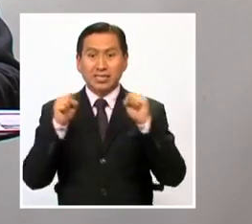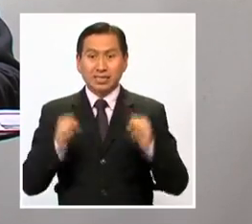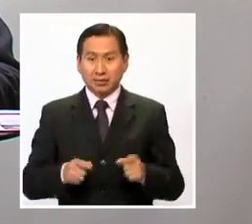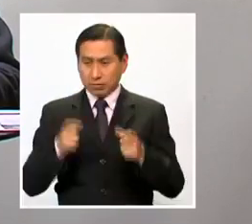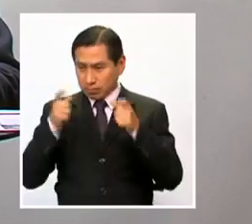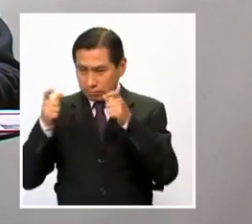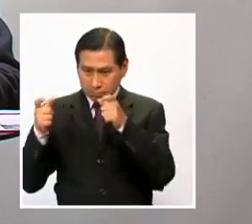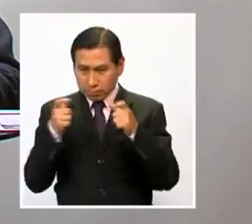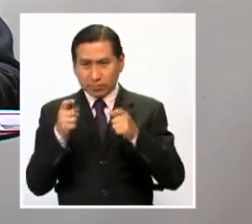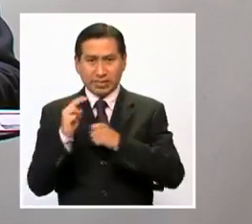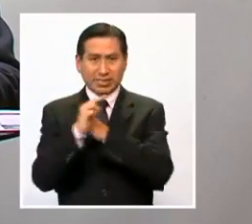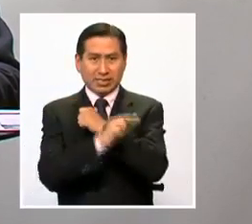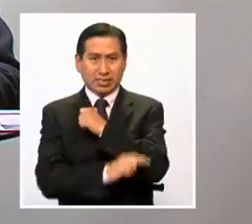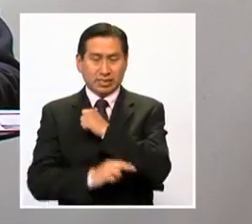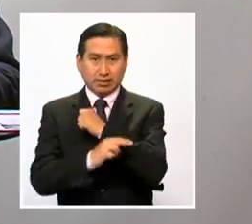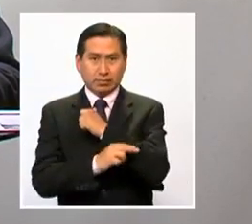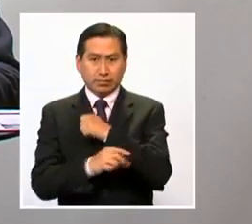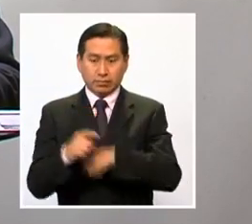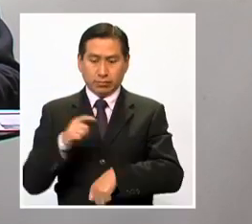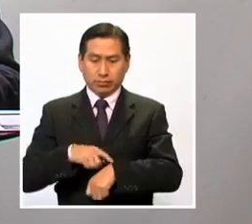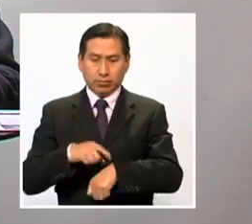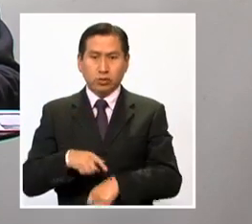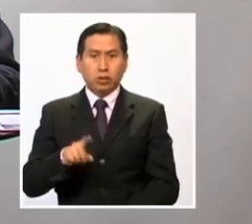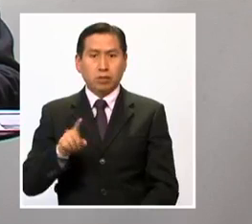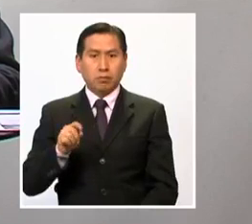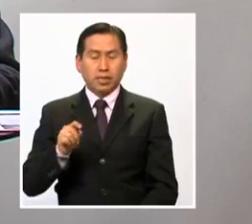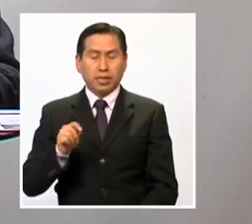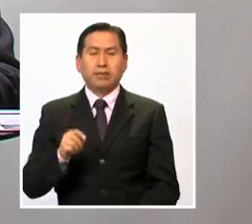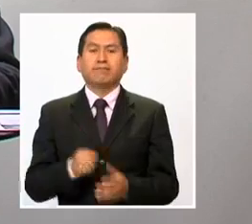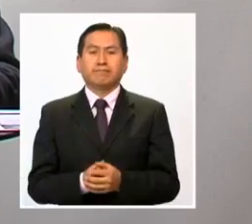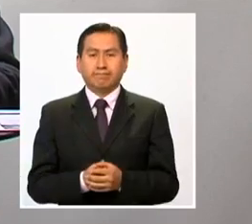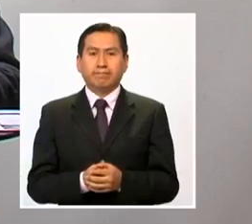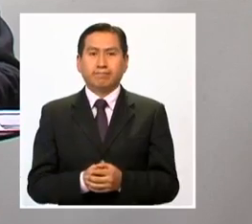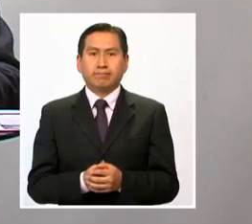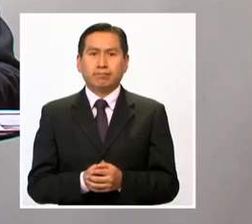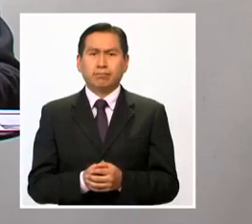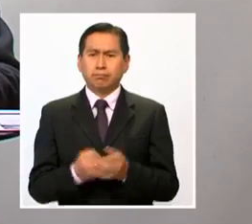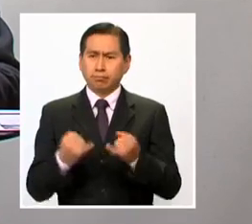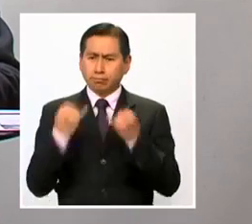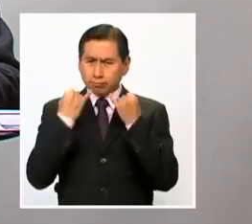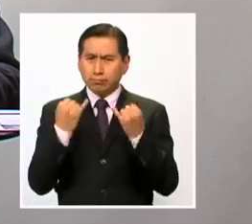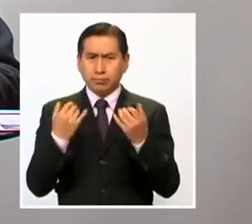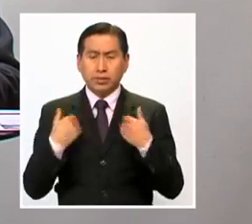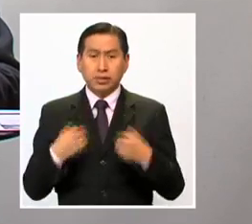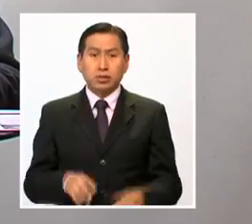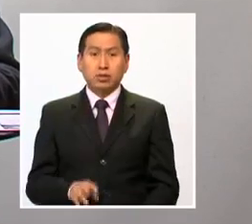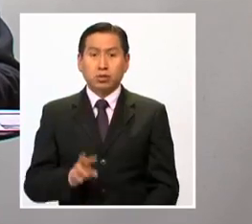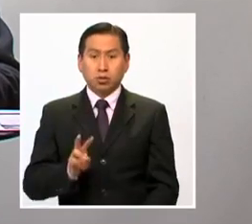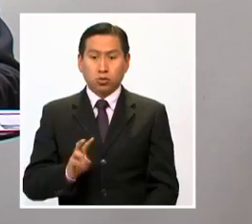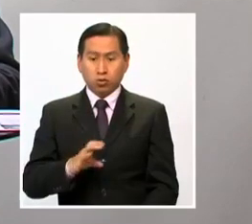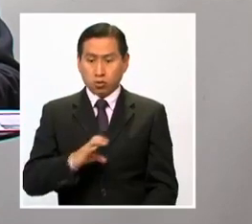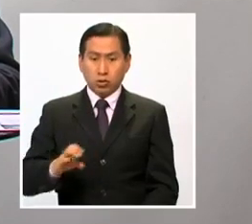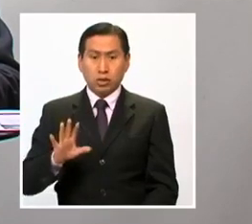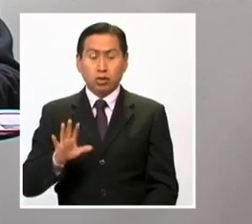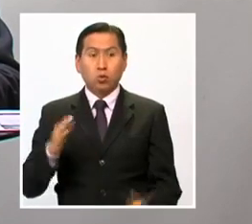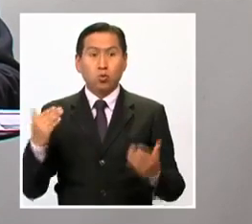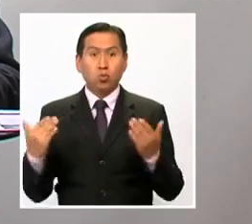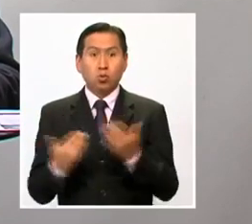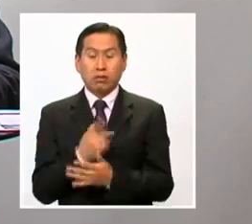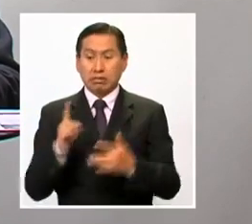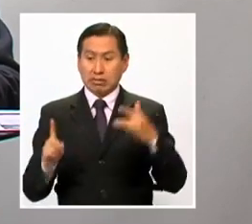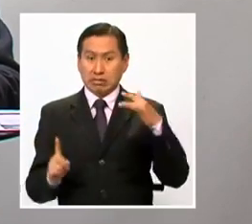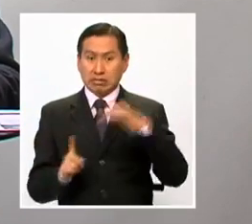epidemiológica hasta horas 20 reportamos 205 nuevos casos